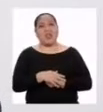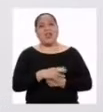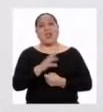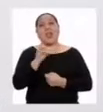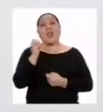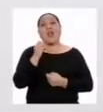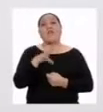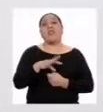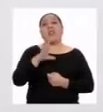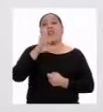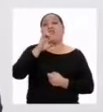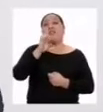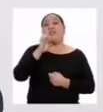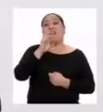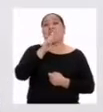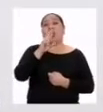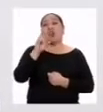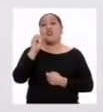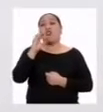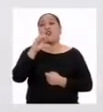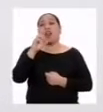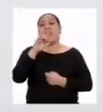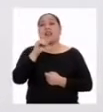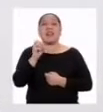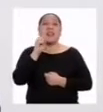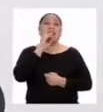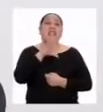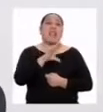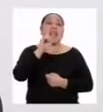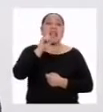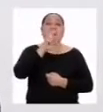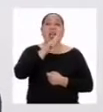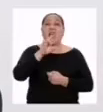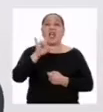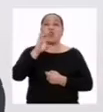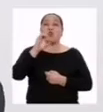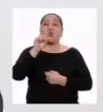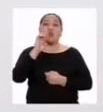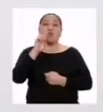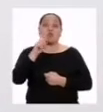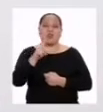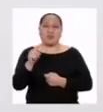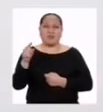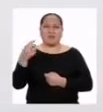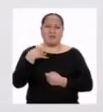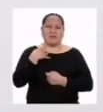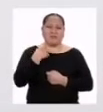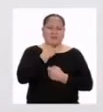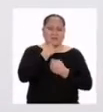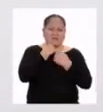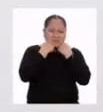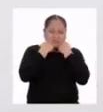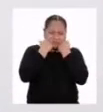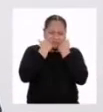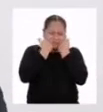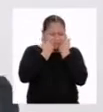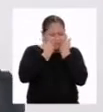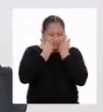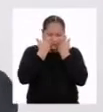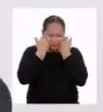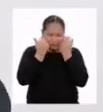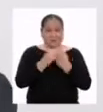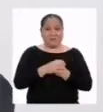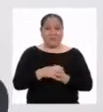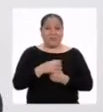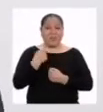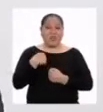di ferrocarril, di carrusel, y eso me generó un montón de roche. Cada vez